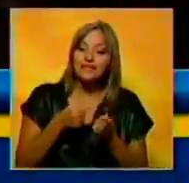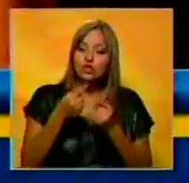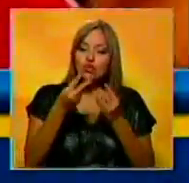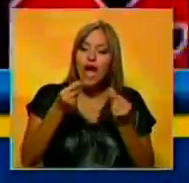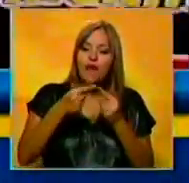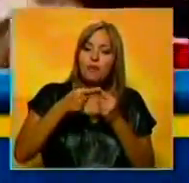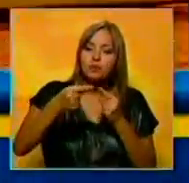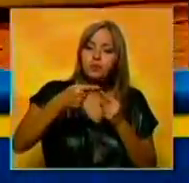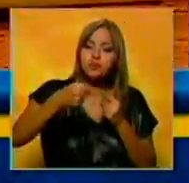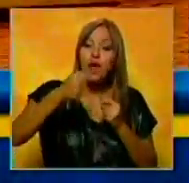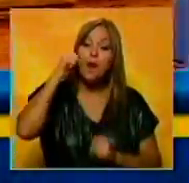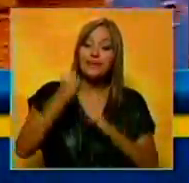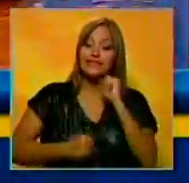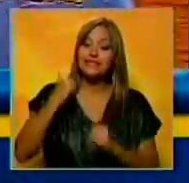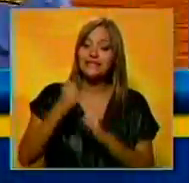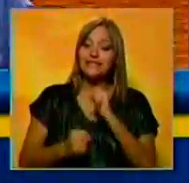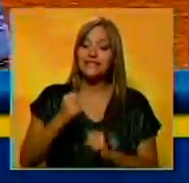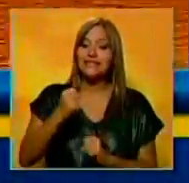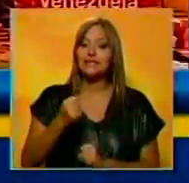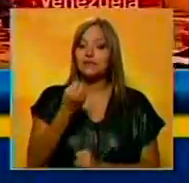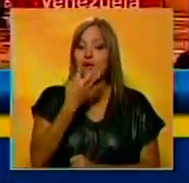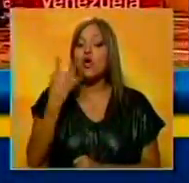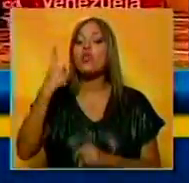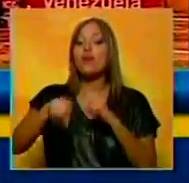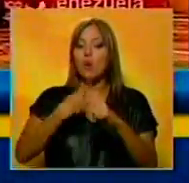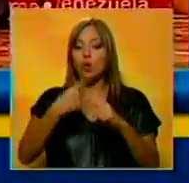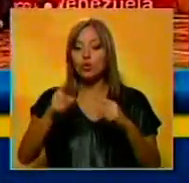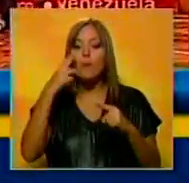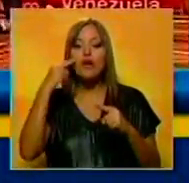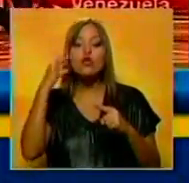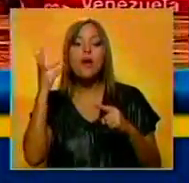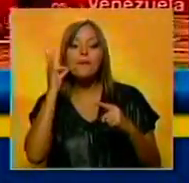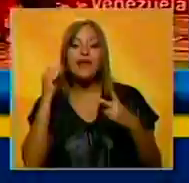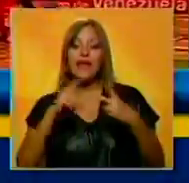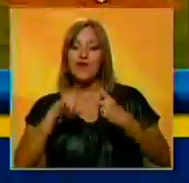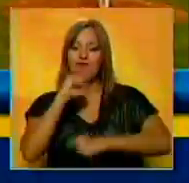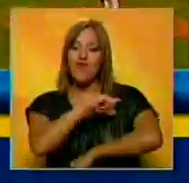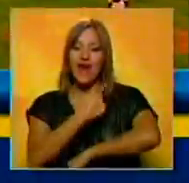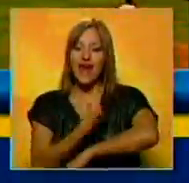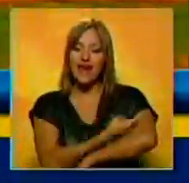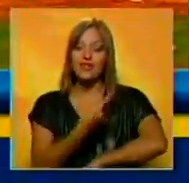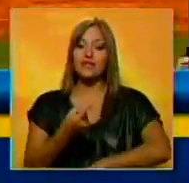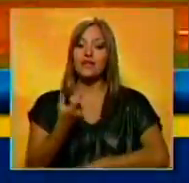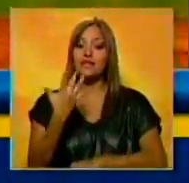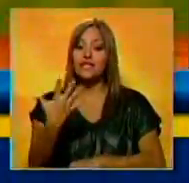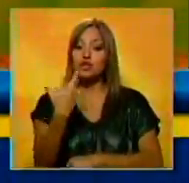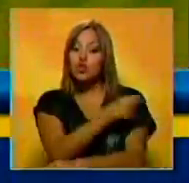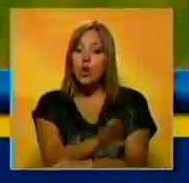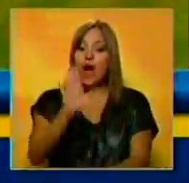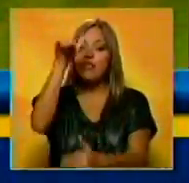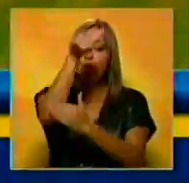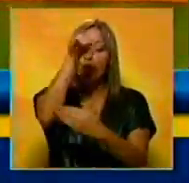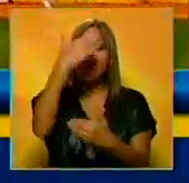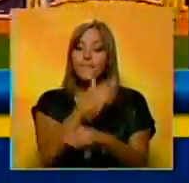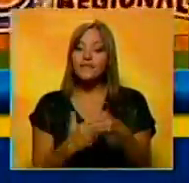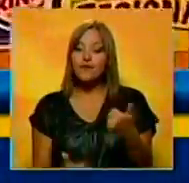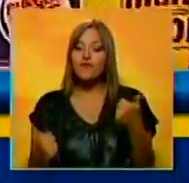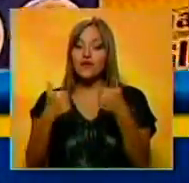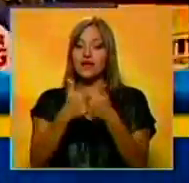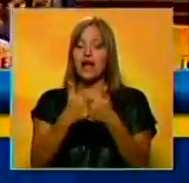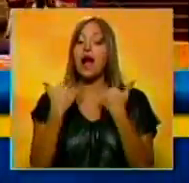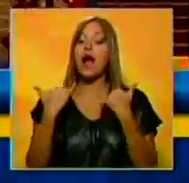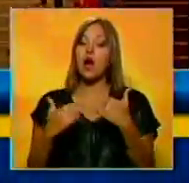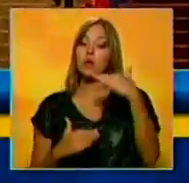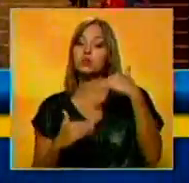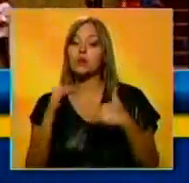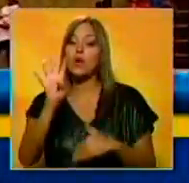C.J. Rutherford. Luego, Robert Pérez volvió a demostrar su fuerza con su quinto cuadrangular de la semifinal, que aumentó la